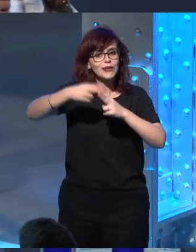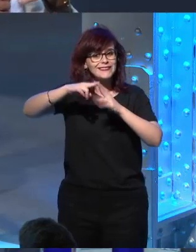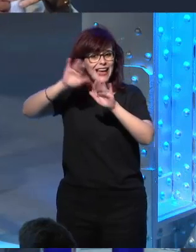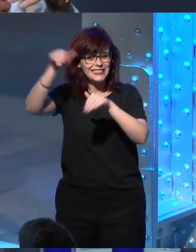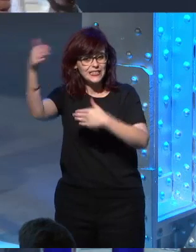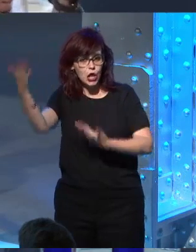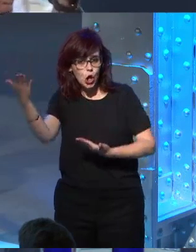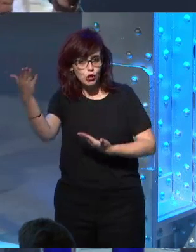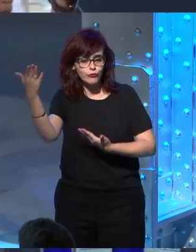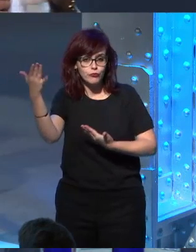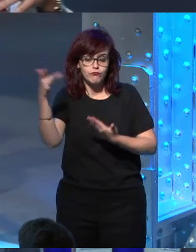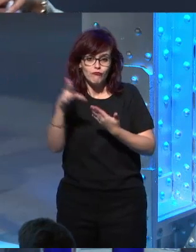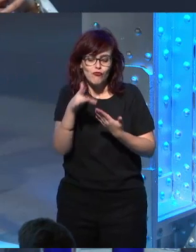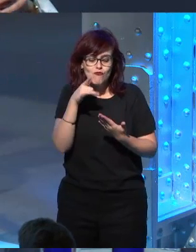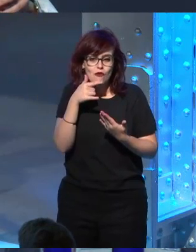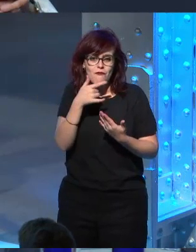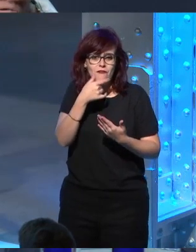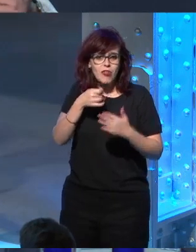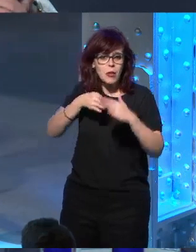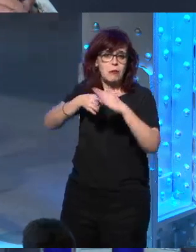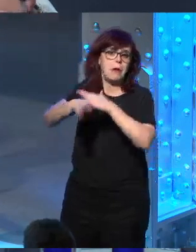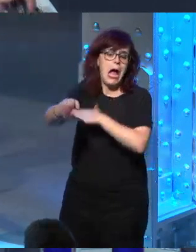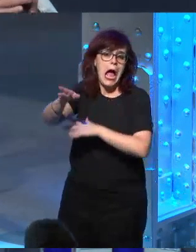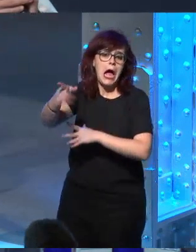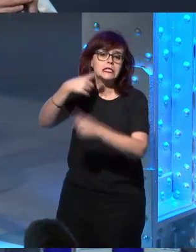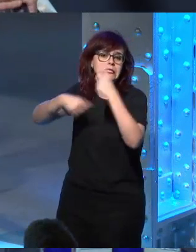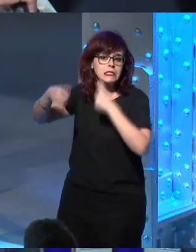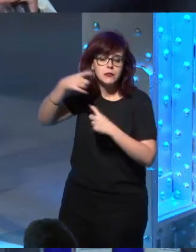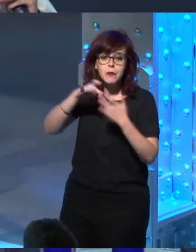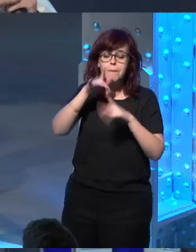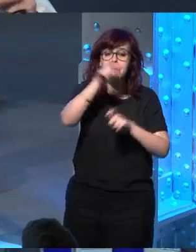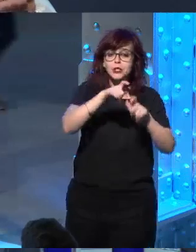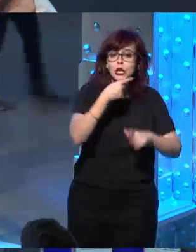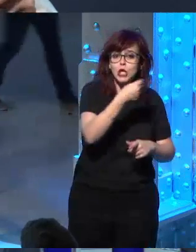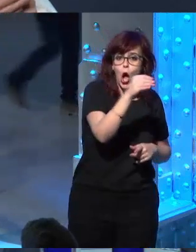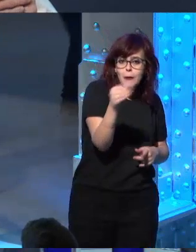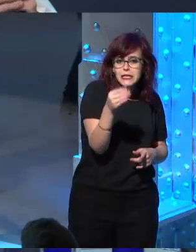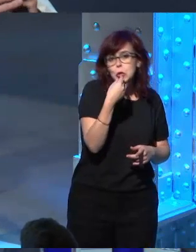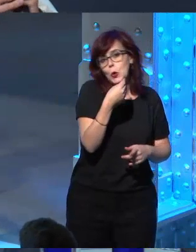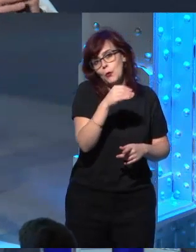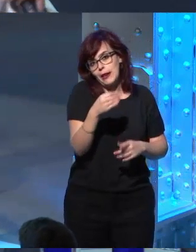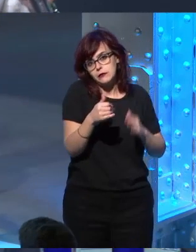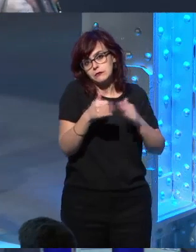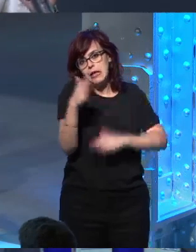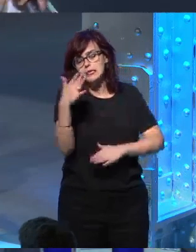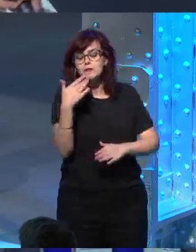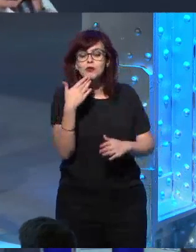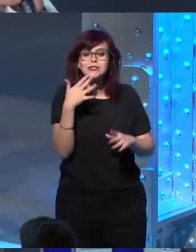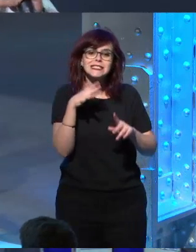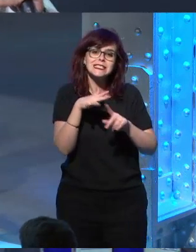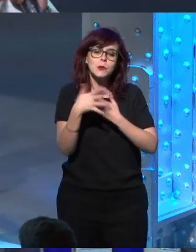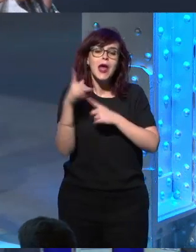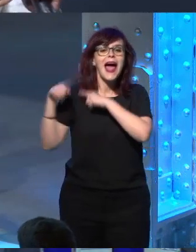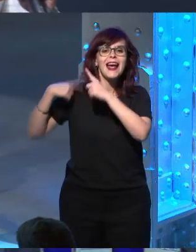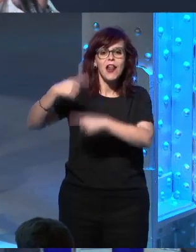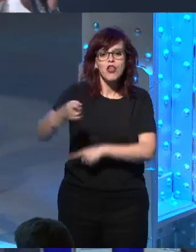exterior que no se ha abierto al público, hemos sabido cómo llegar a los jóvenes y a los que no son tan jóvenes, es decir, no a esa generación millennial que se